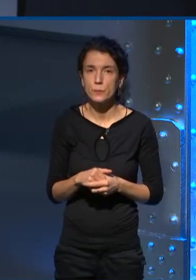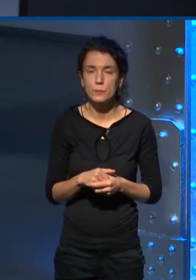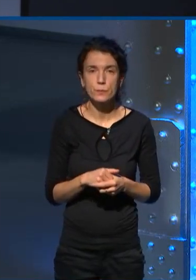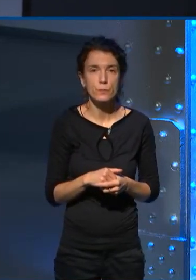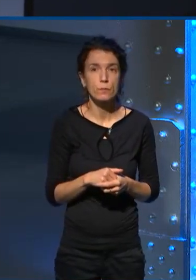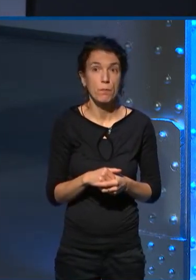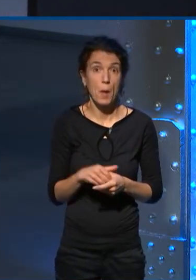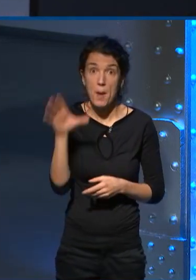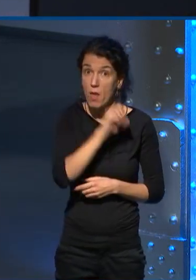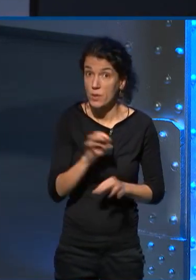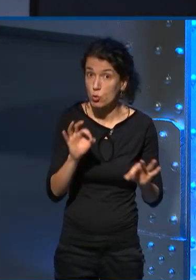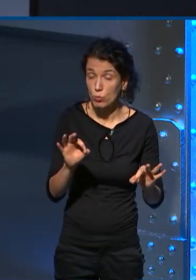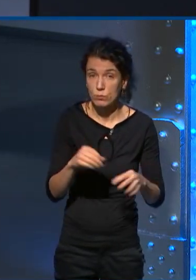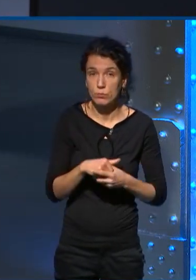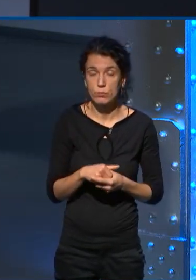Perdió su atmósfera.